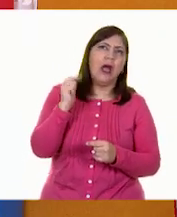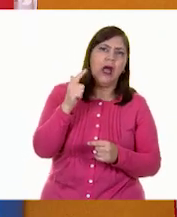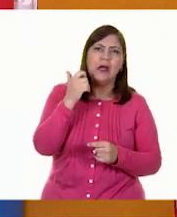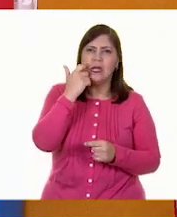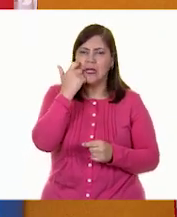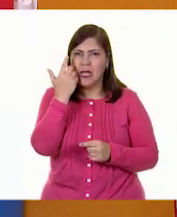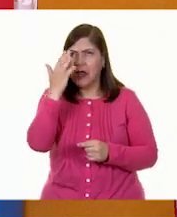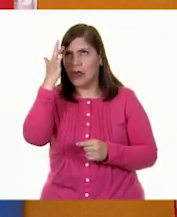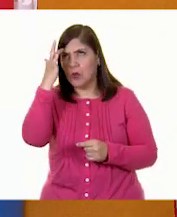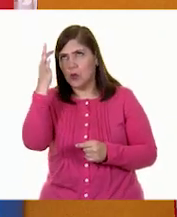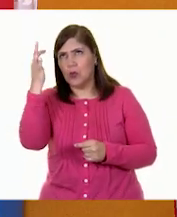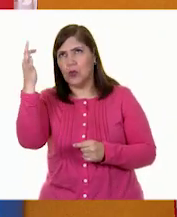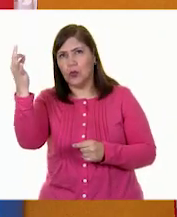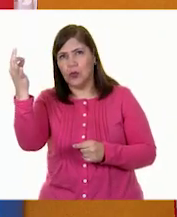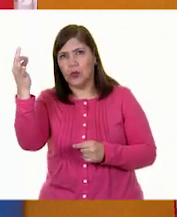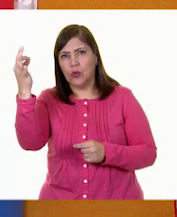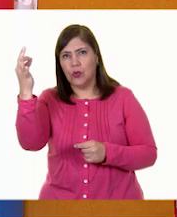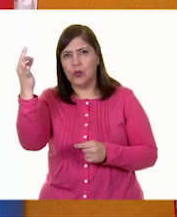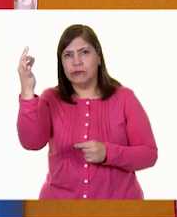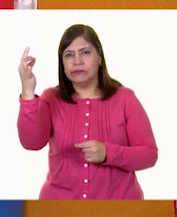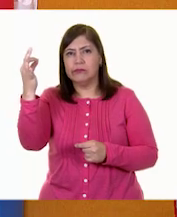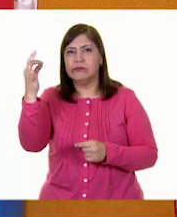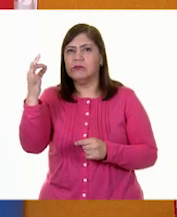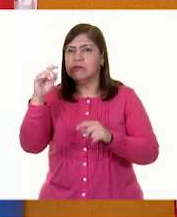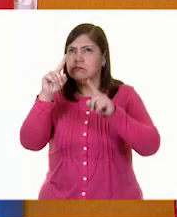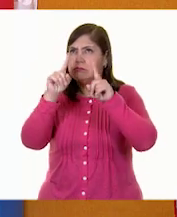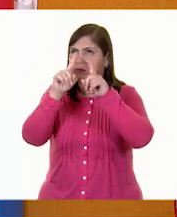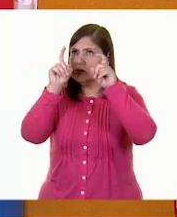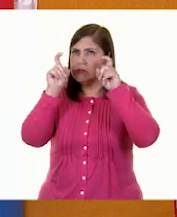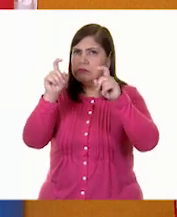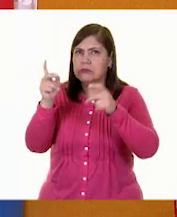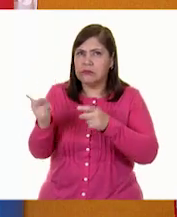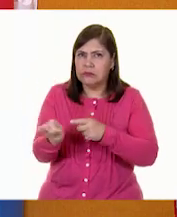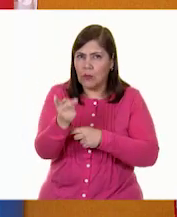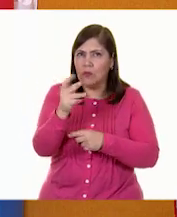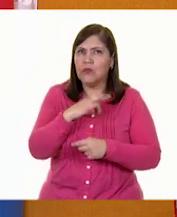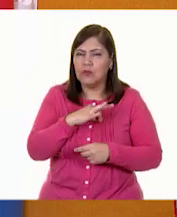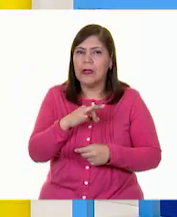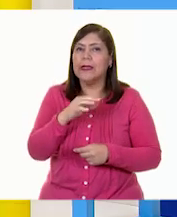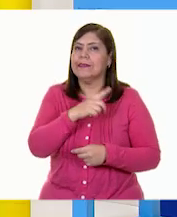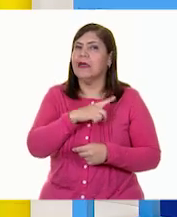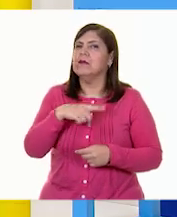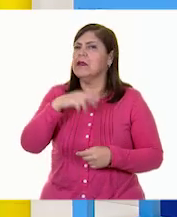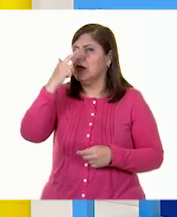una adivinanza que tenga forma de pregunta, ¿qué es importante recordar?